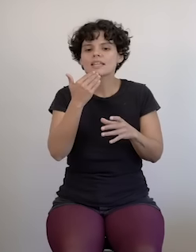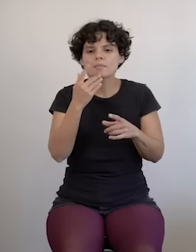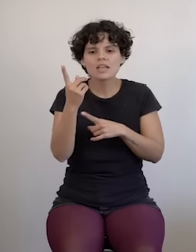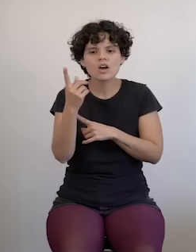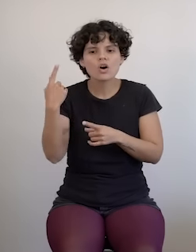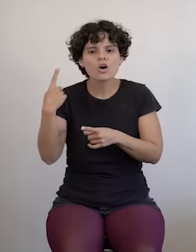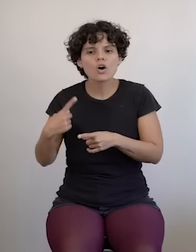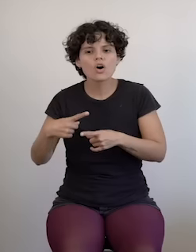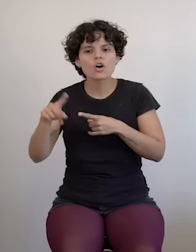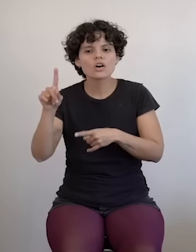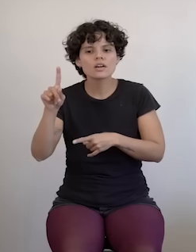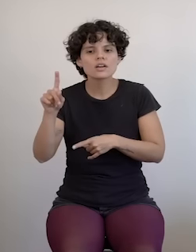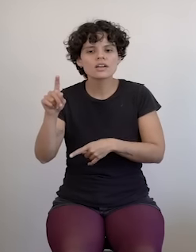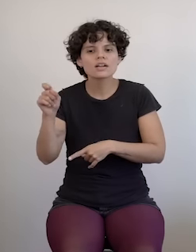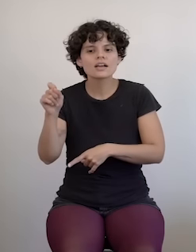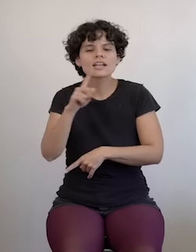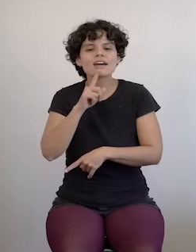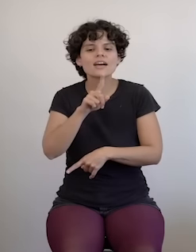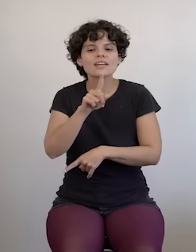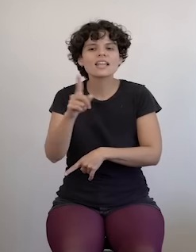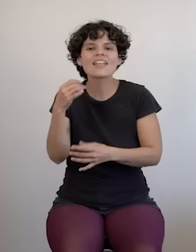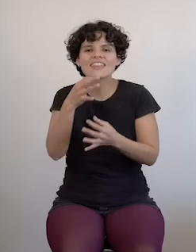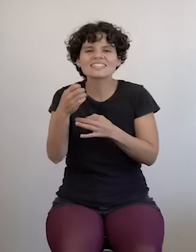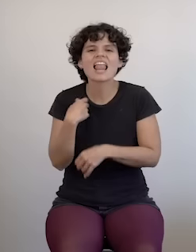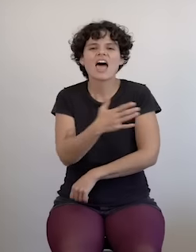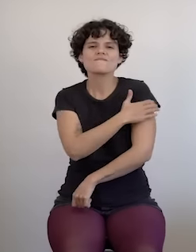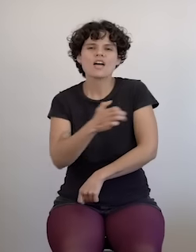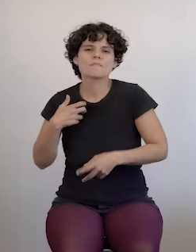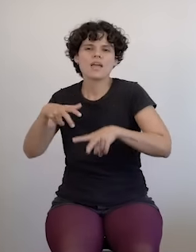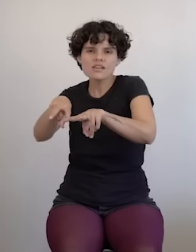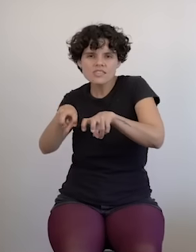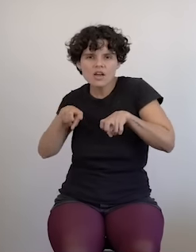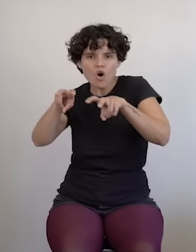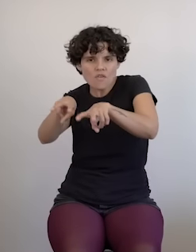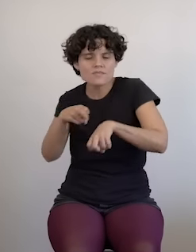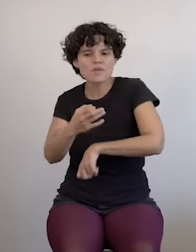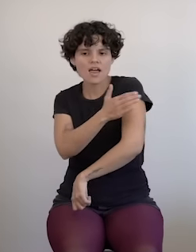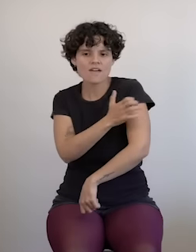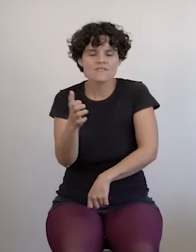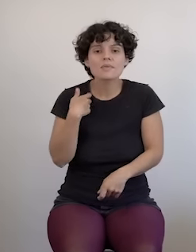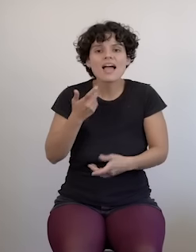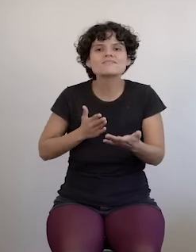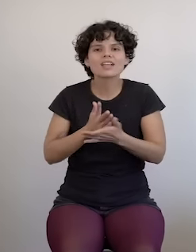y el cobre. Sí, el FP, que te cobre, te cobre. Y empieza la zampolla.